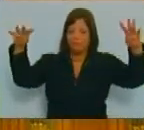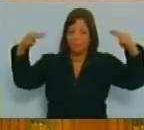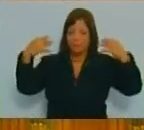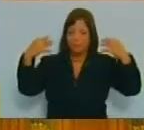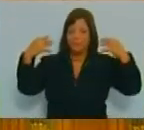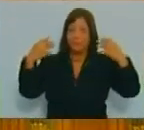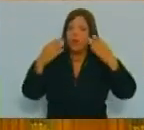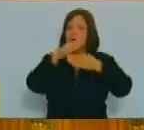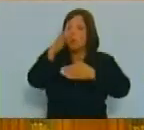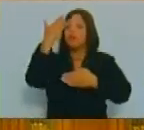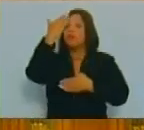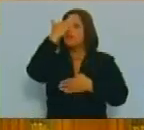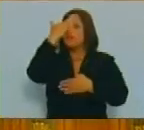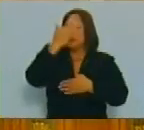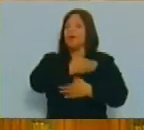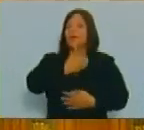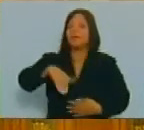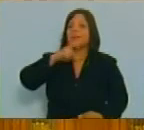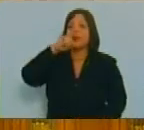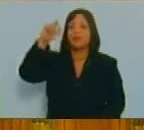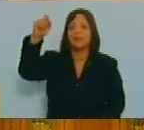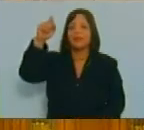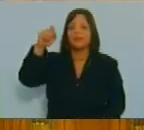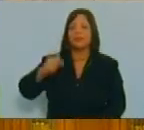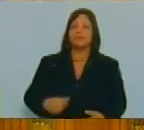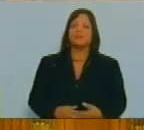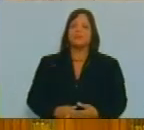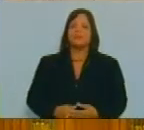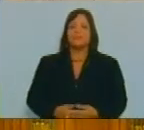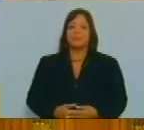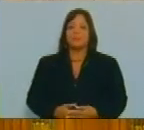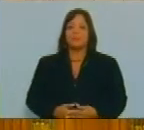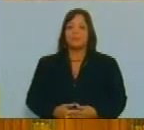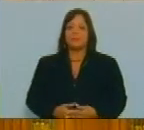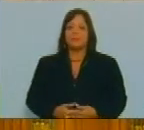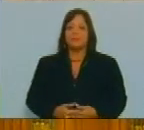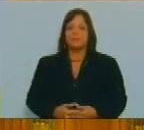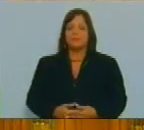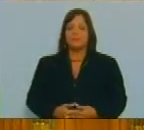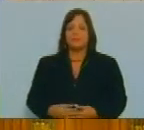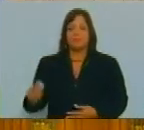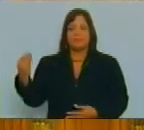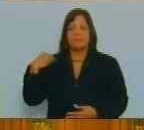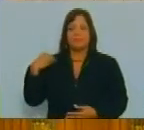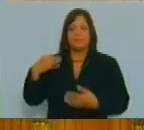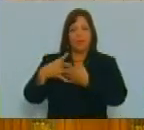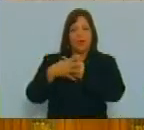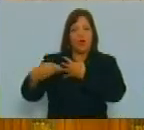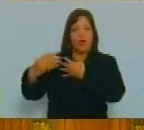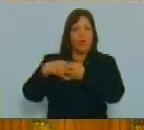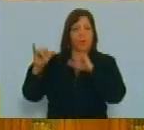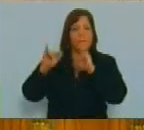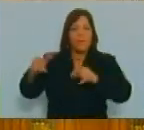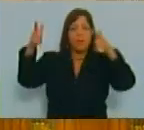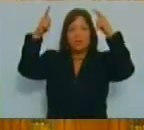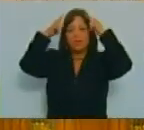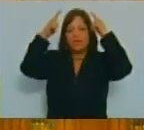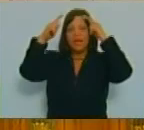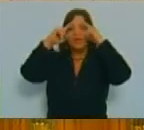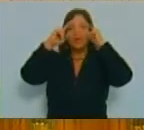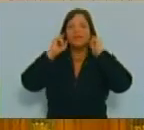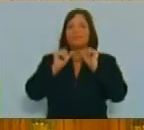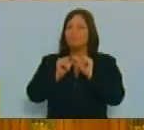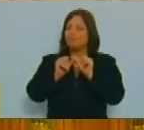usted saben que el presidente de la república nicolás maduro siguiendo el fiel legado de nuestro comandante supremo hugo